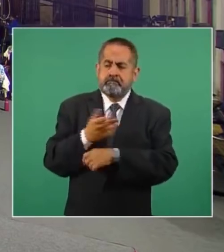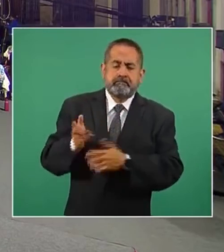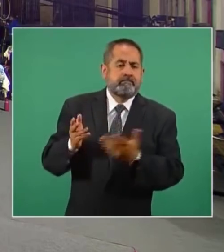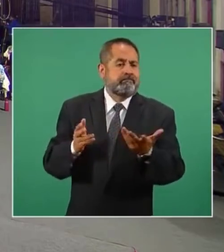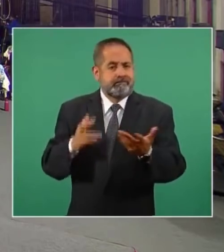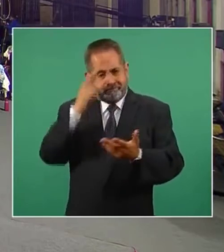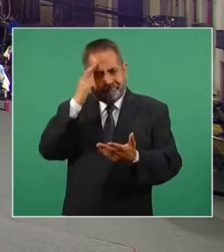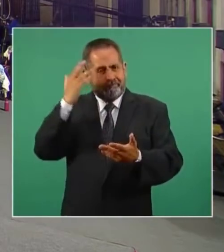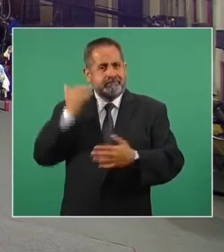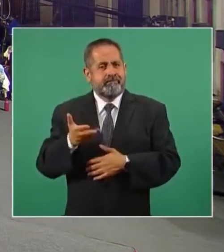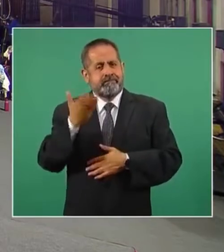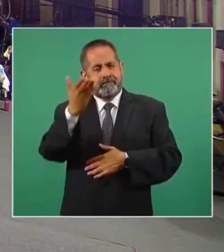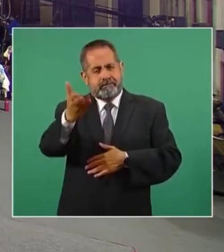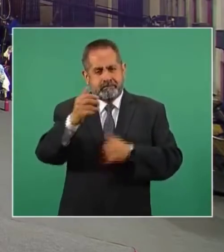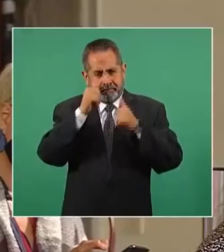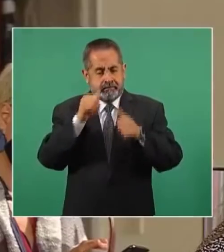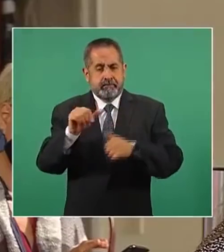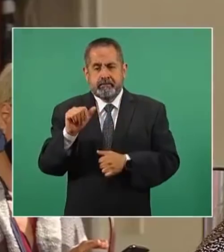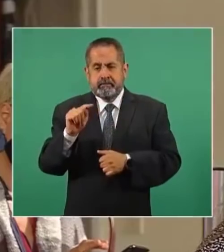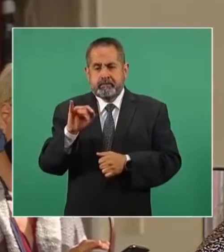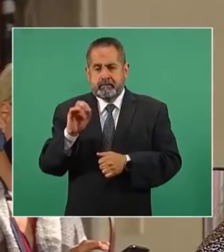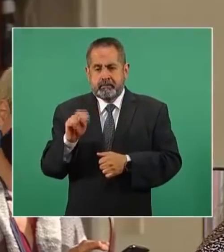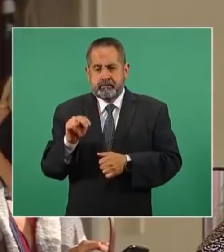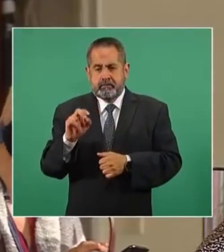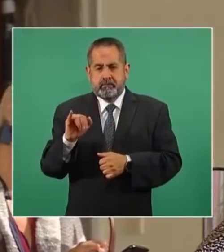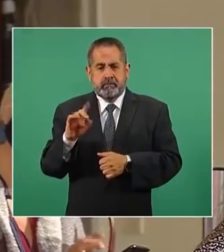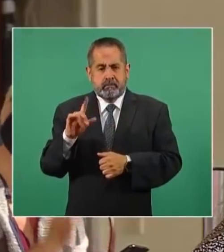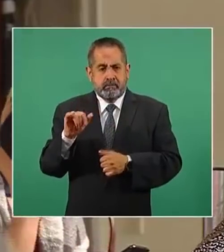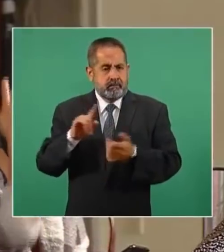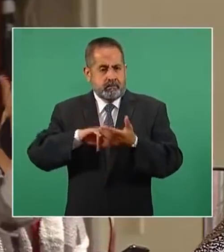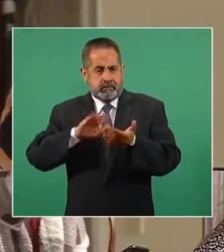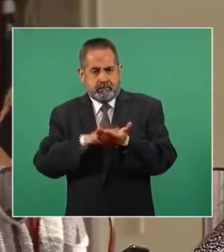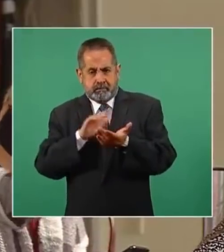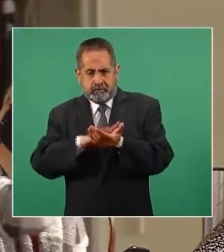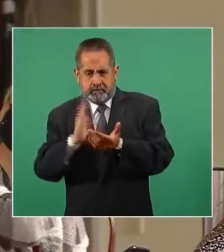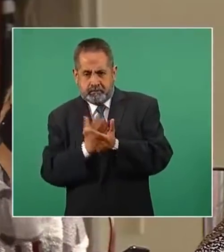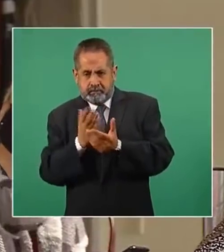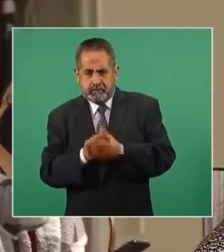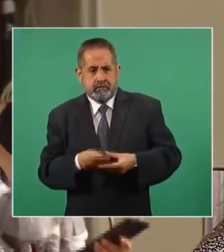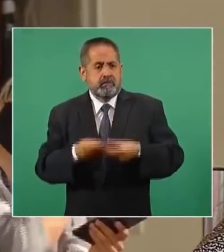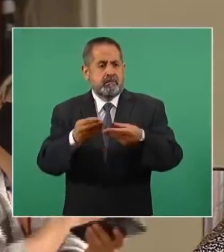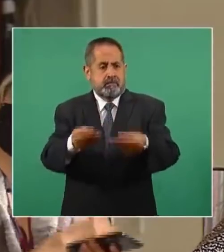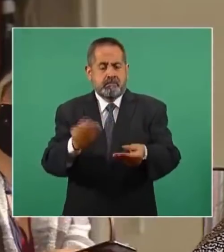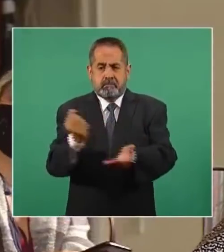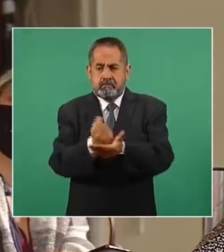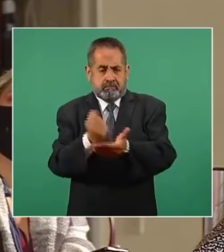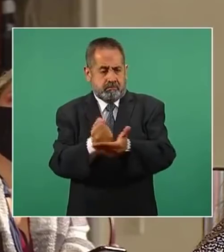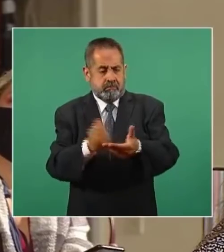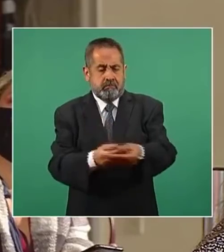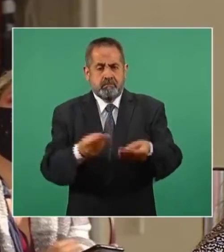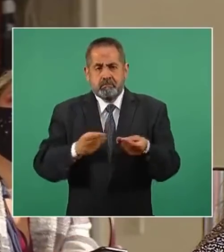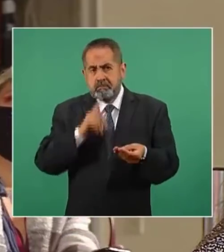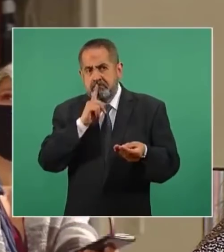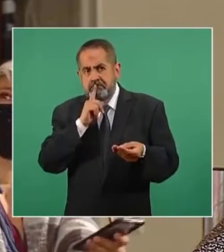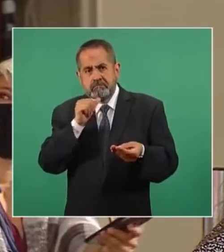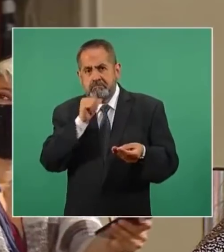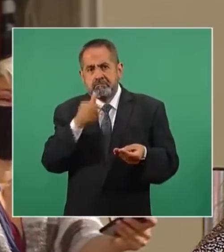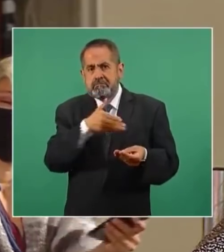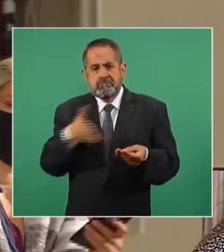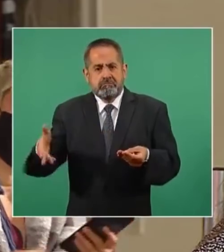se le había solicitar el apoyo de atención ciudadana y la cual cuenta con todos los documentos de recibidos por las por este